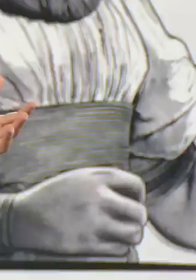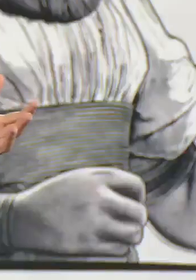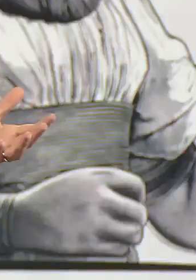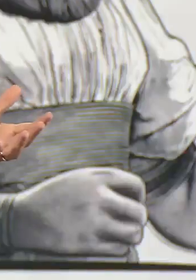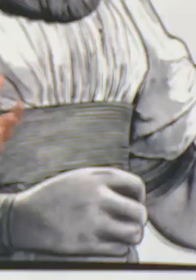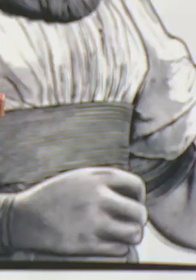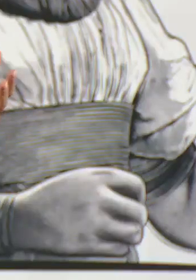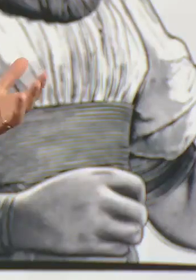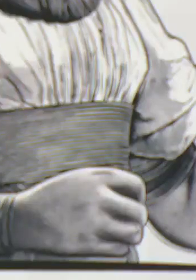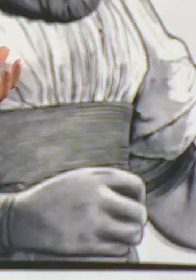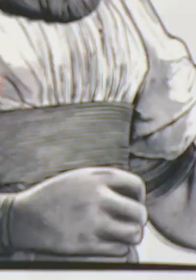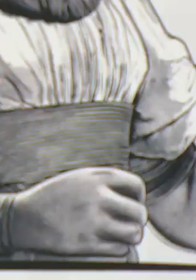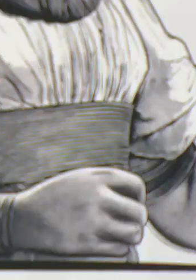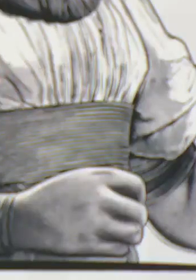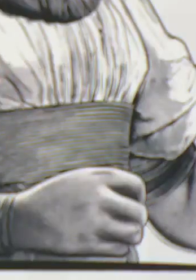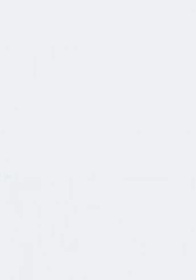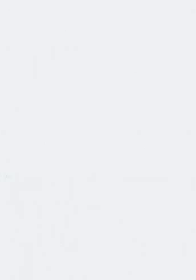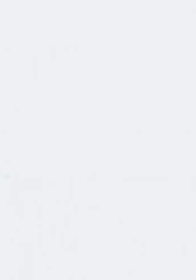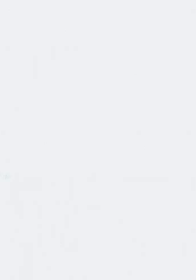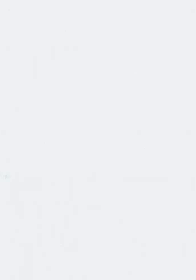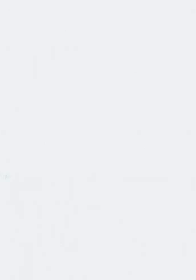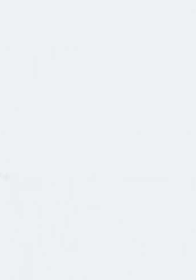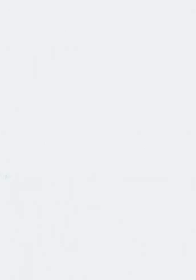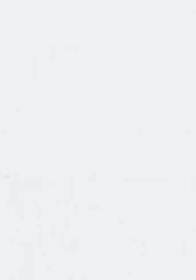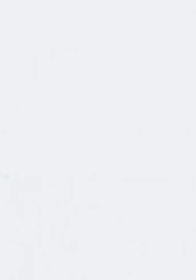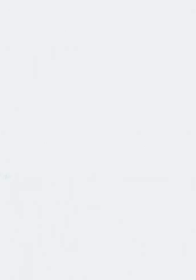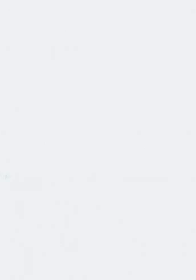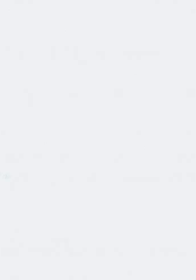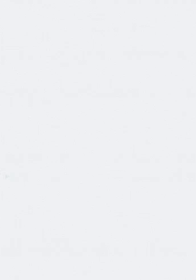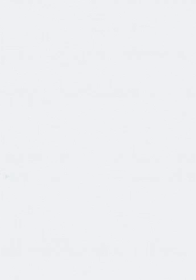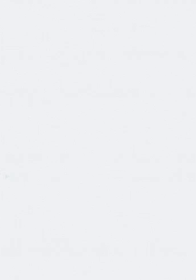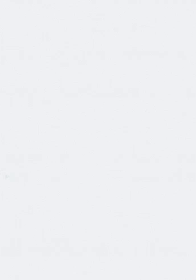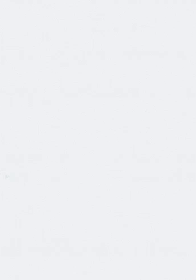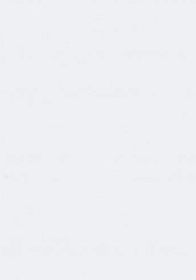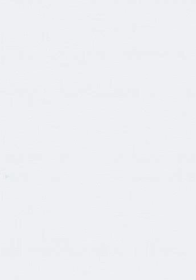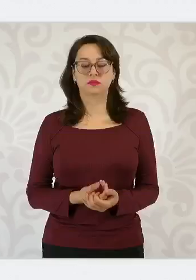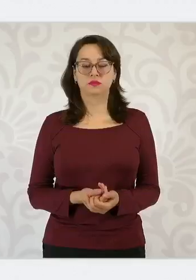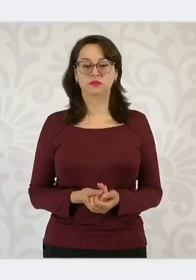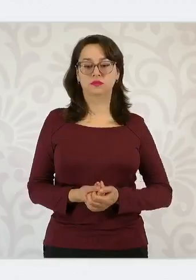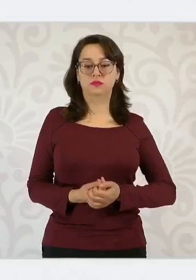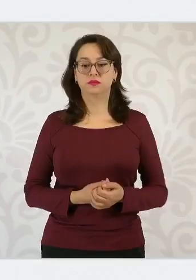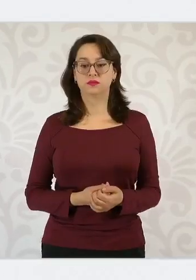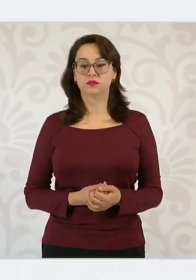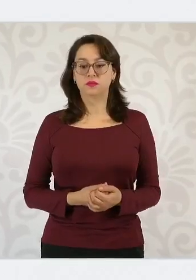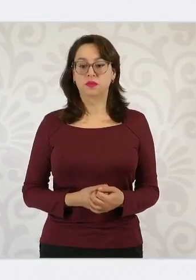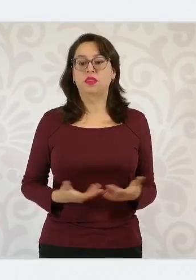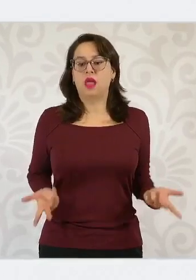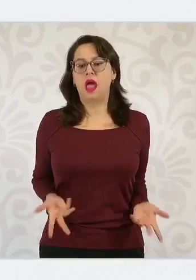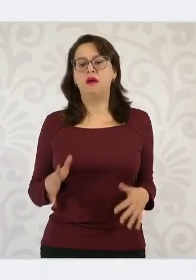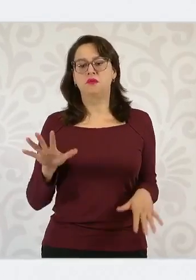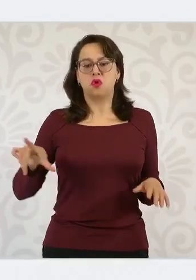su hijo, su hija, su hermano, un familiar que desapareció. Podemos tener puntos de vista distintos, eso